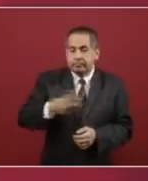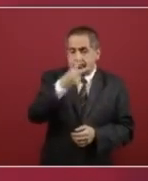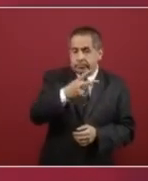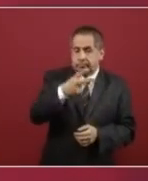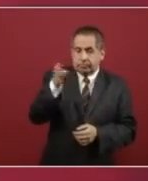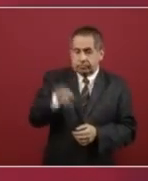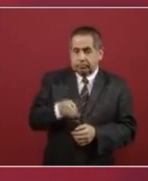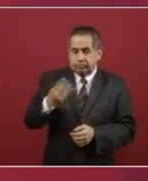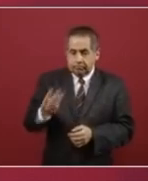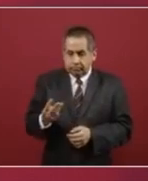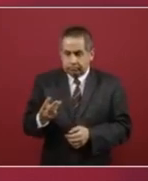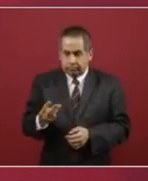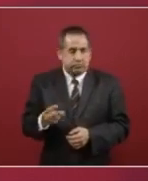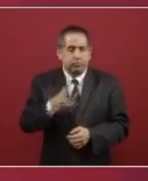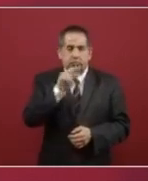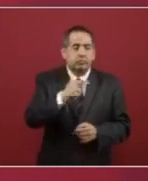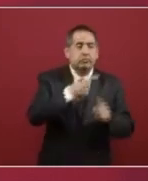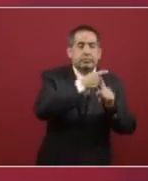no es la mitad más uno.